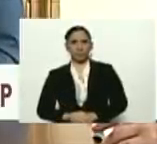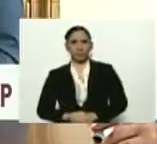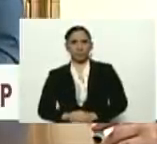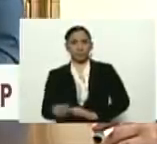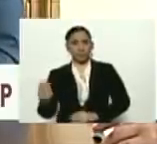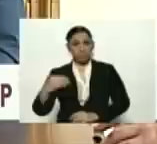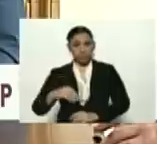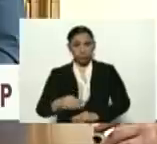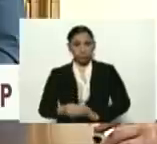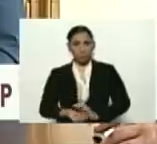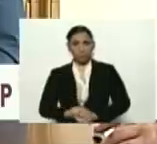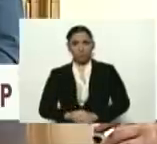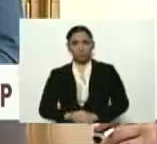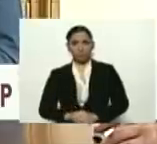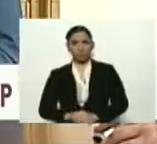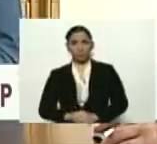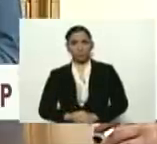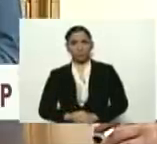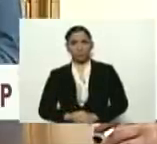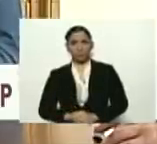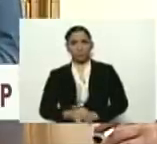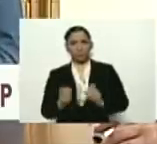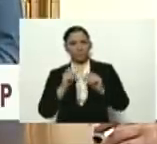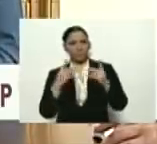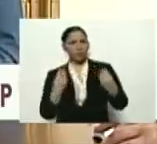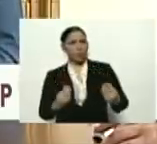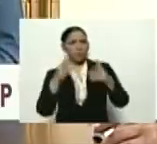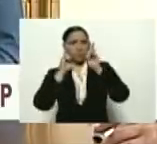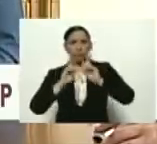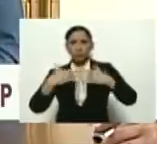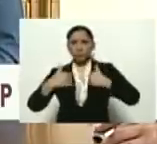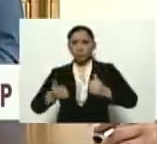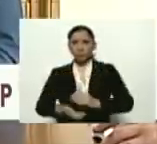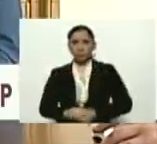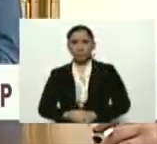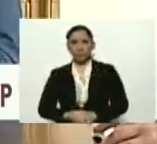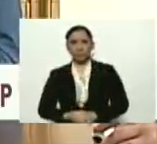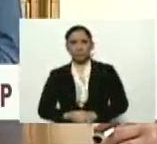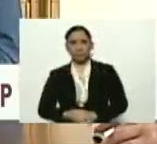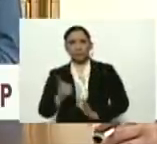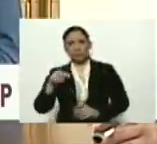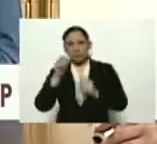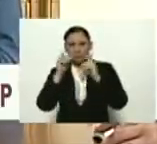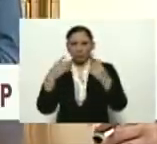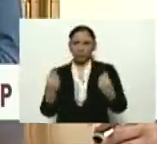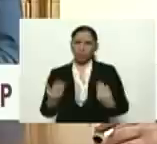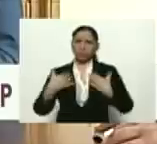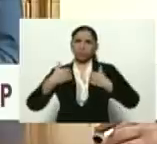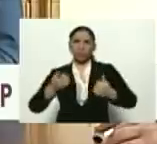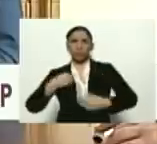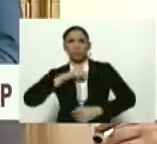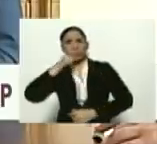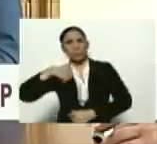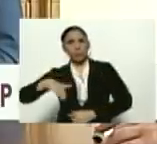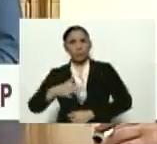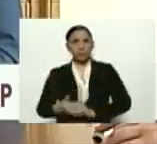además de el impacto sanitario, el impacto en la salud de nuestros